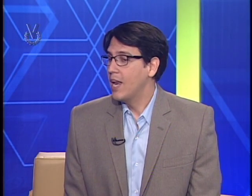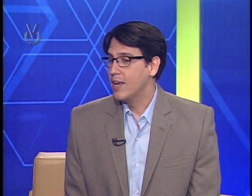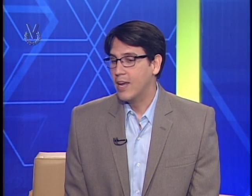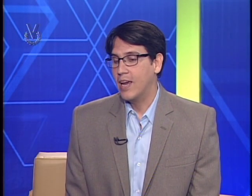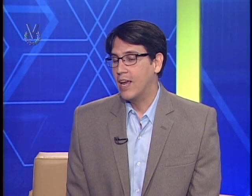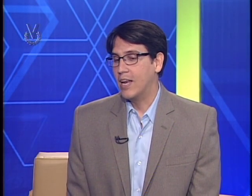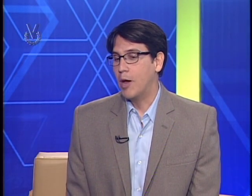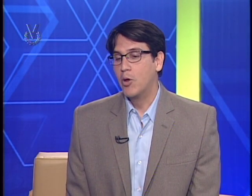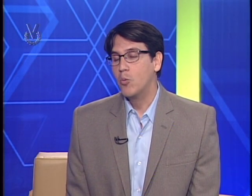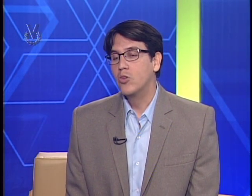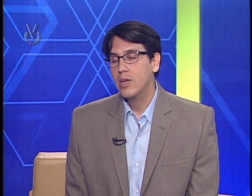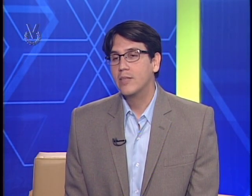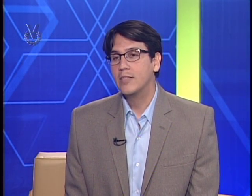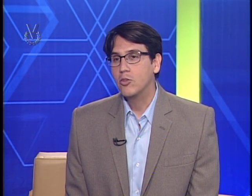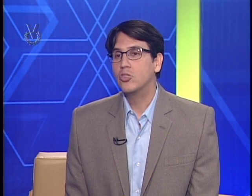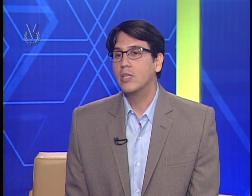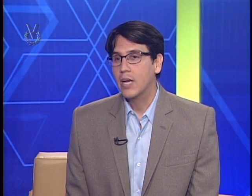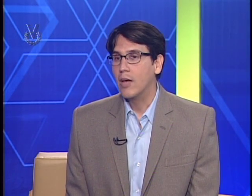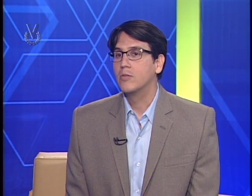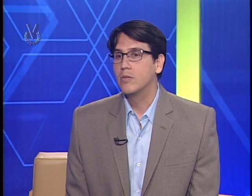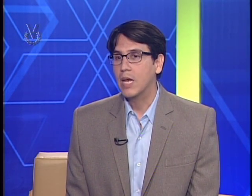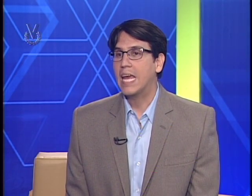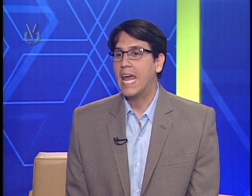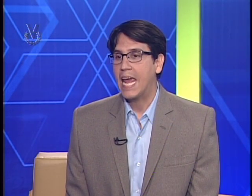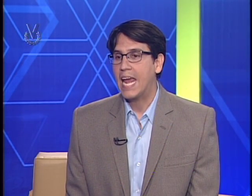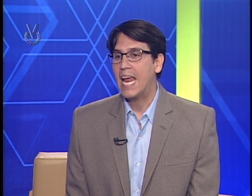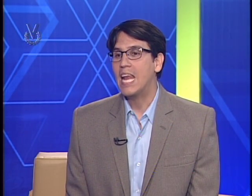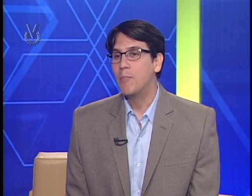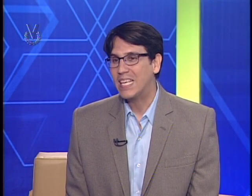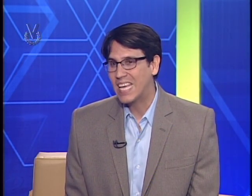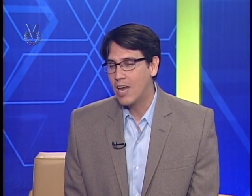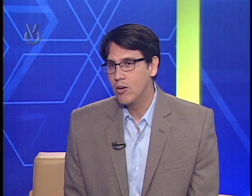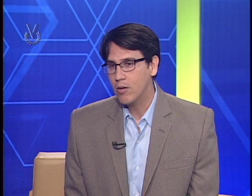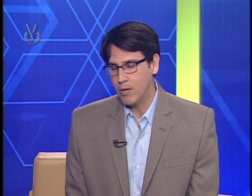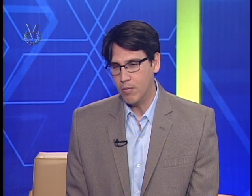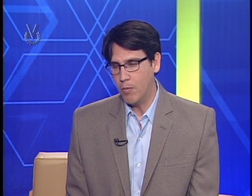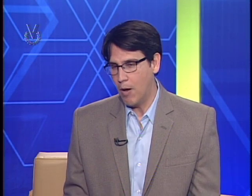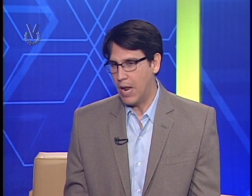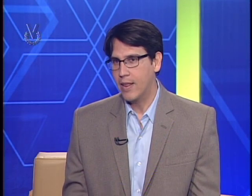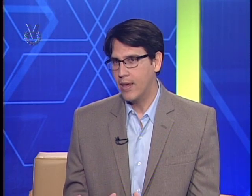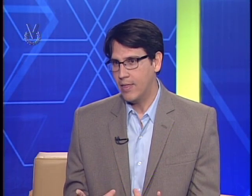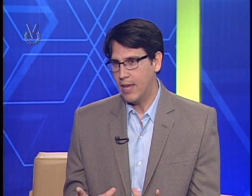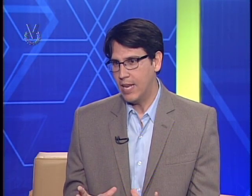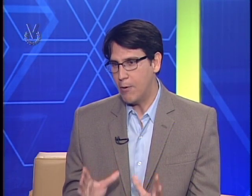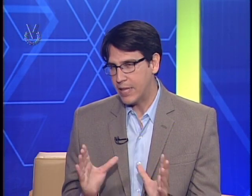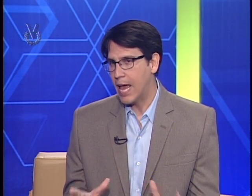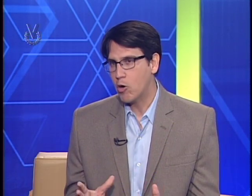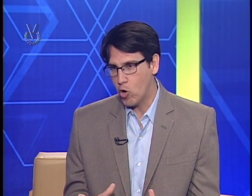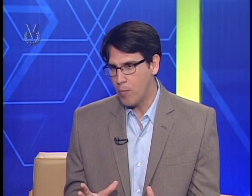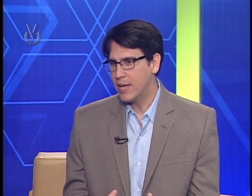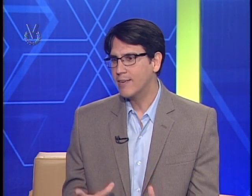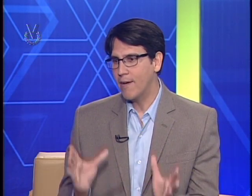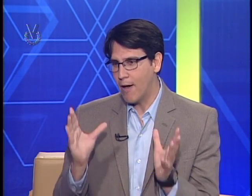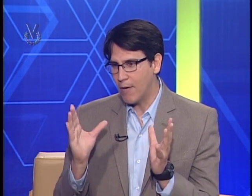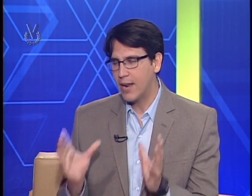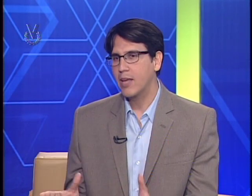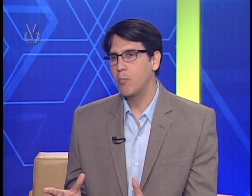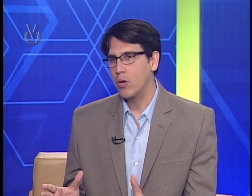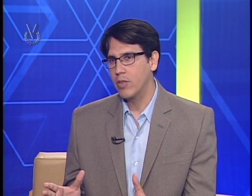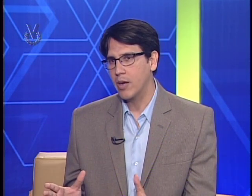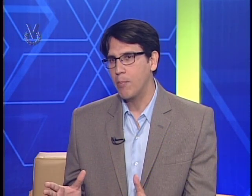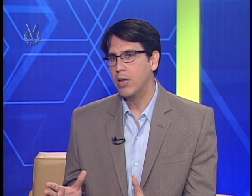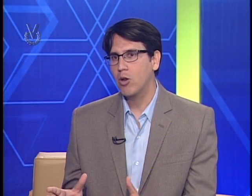líneas generales, que el cambio de rumbo tiene que ser 180 grados. O sea, que el empresario, hablar de libertades económicas,